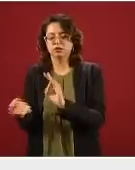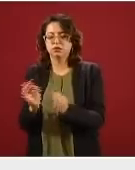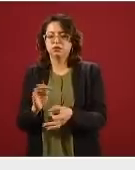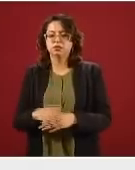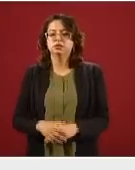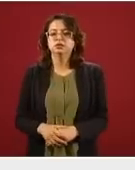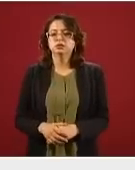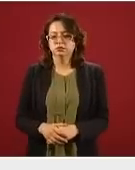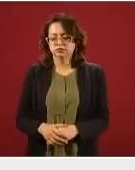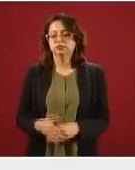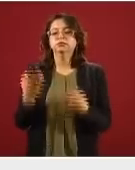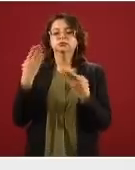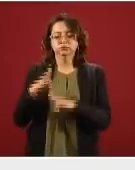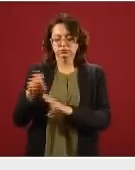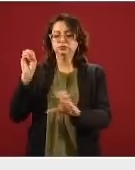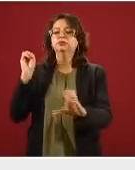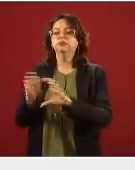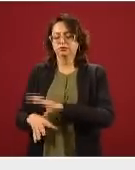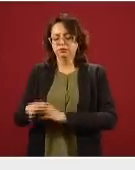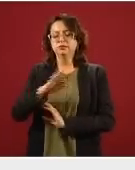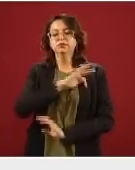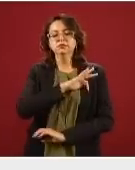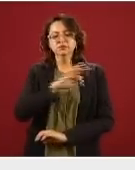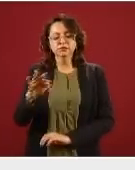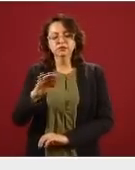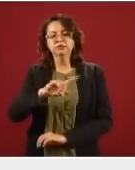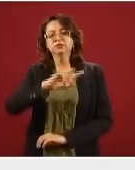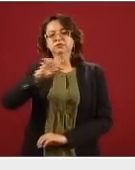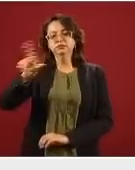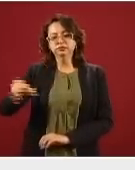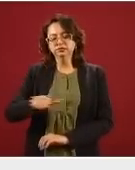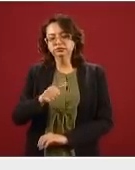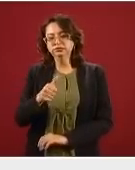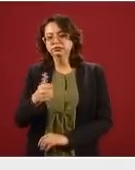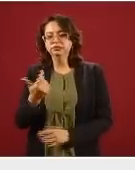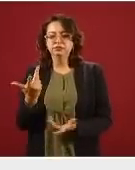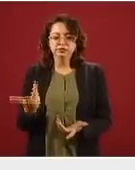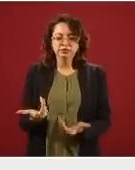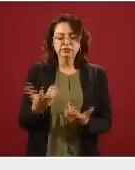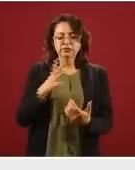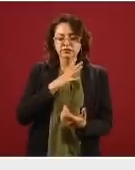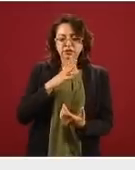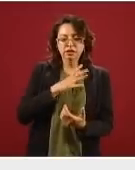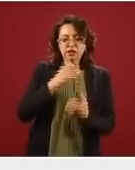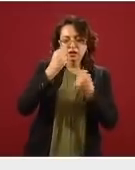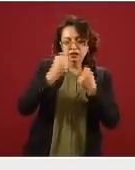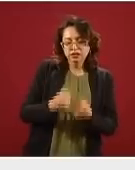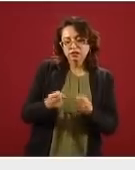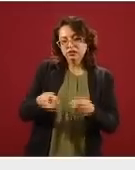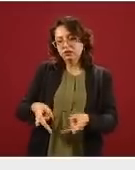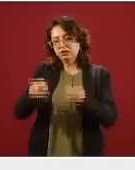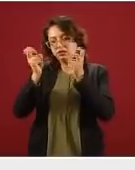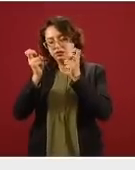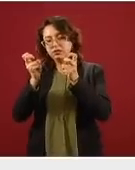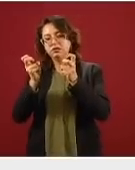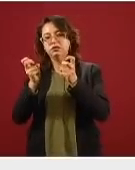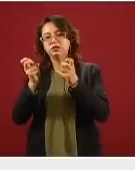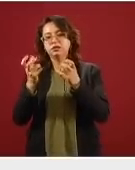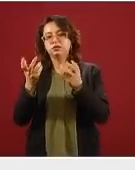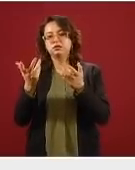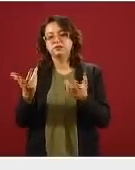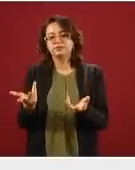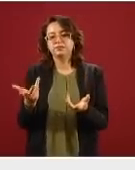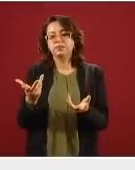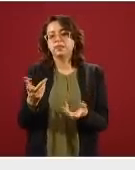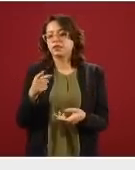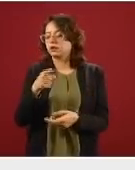a cuenta? Sí, sí los ofrece. Y luego viene la seguridad, si hay seguro contra robo, en el caso de Banco